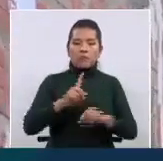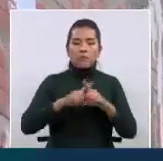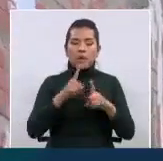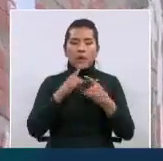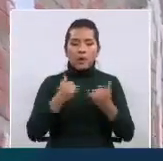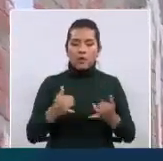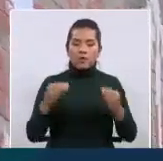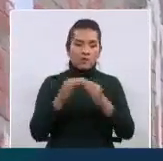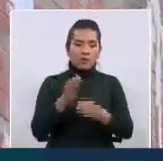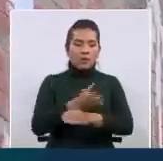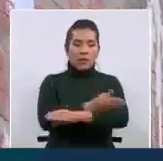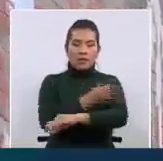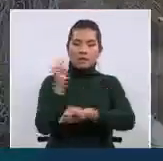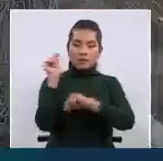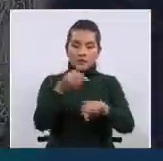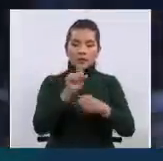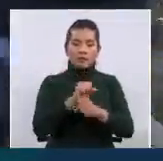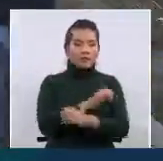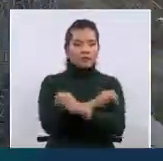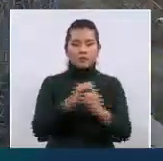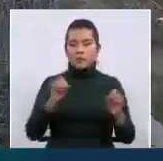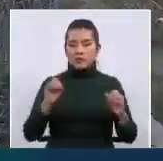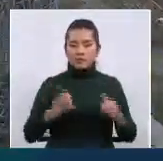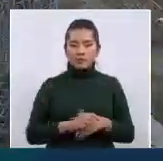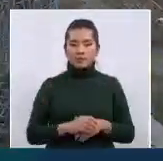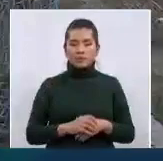hay tampoco que estén trabajando.